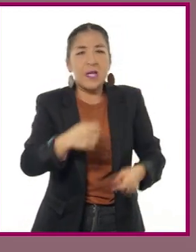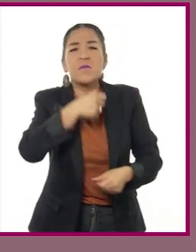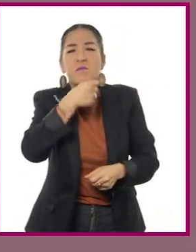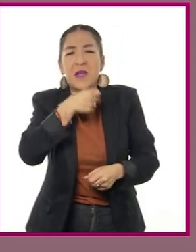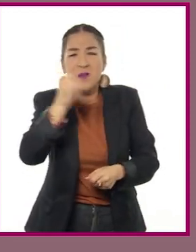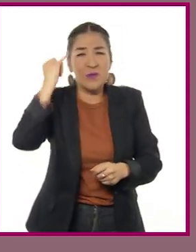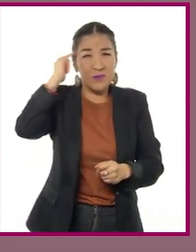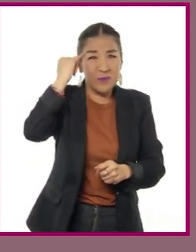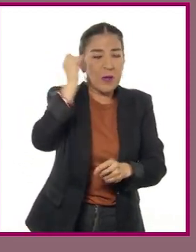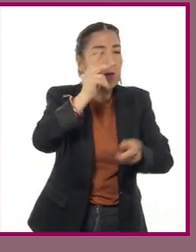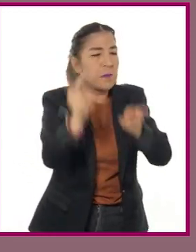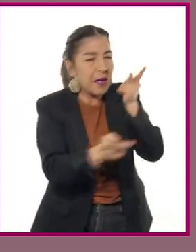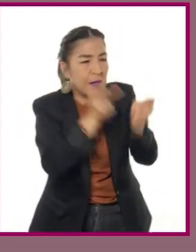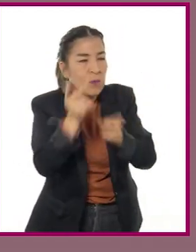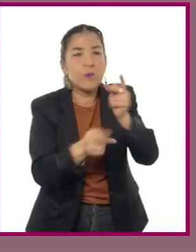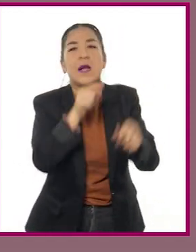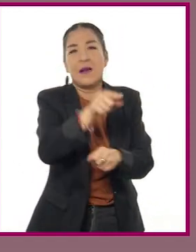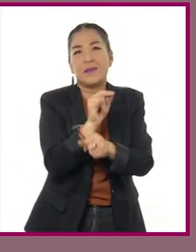indígenas sabios.